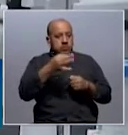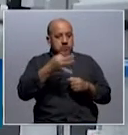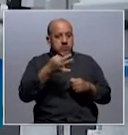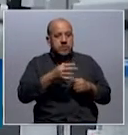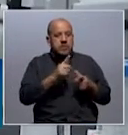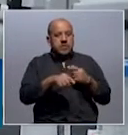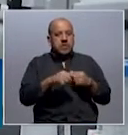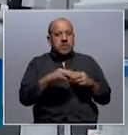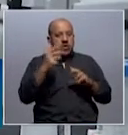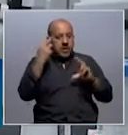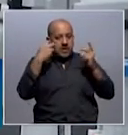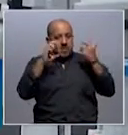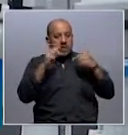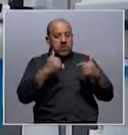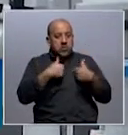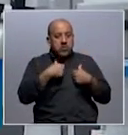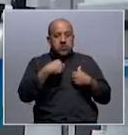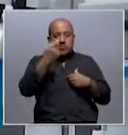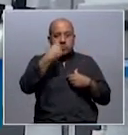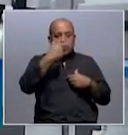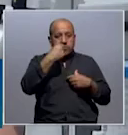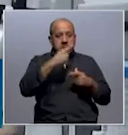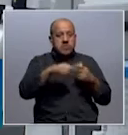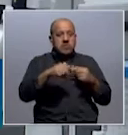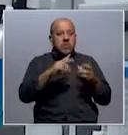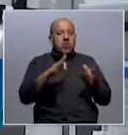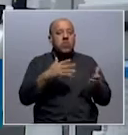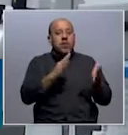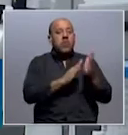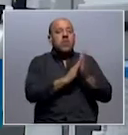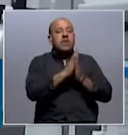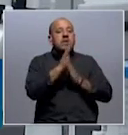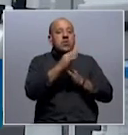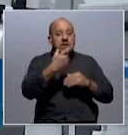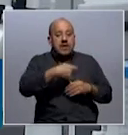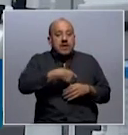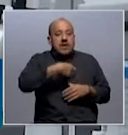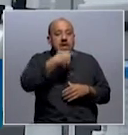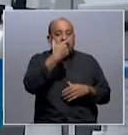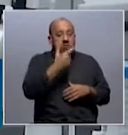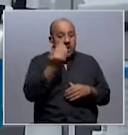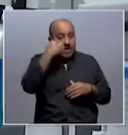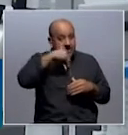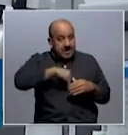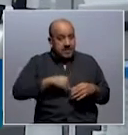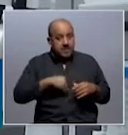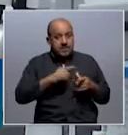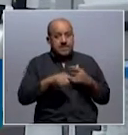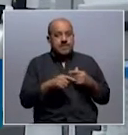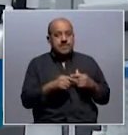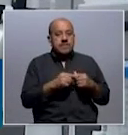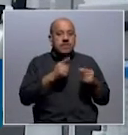en los animales tratados con nuestro fármaco un aumento del calor corporal superficial frente a